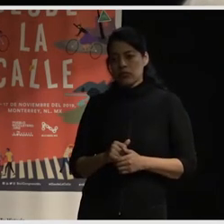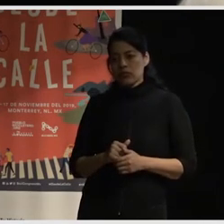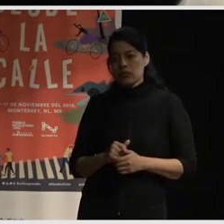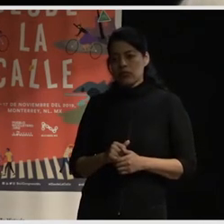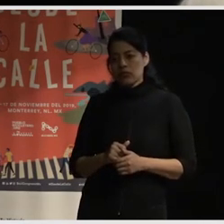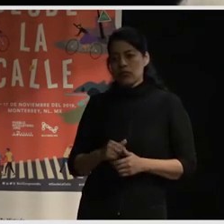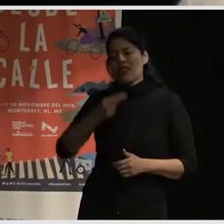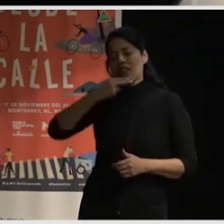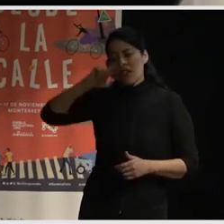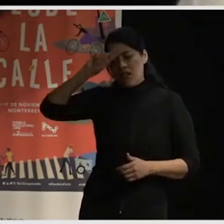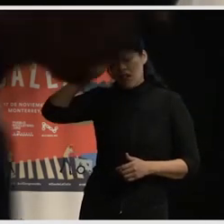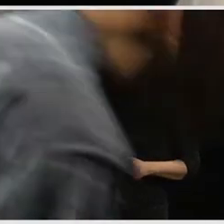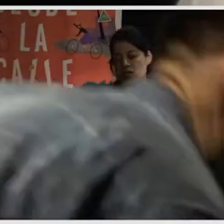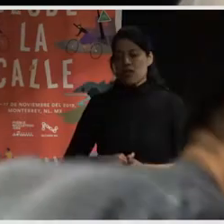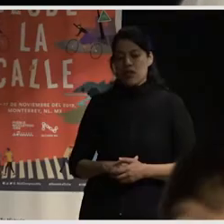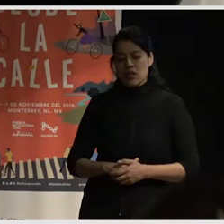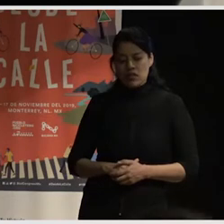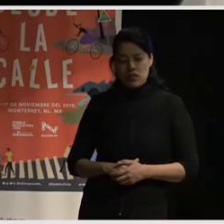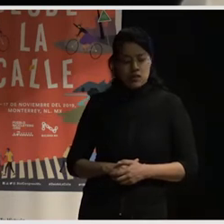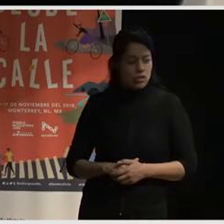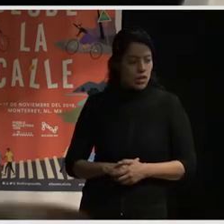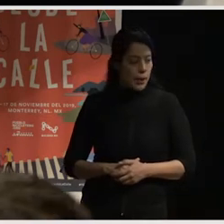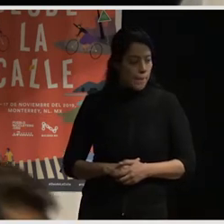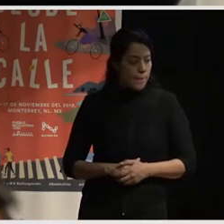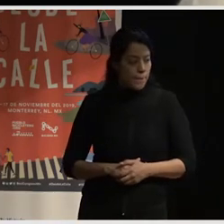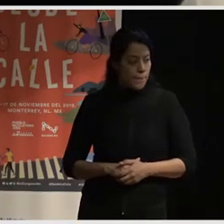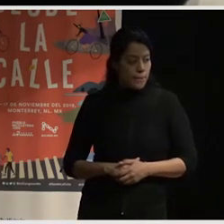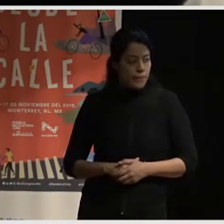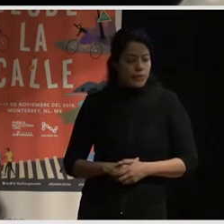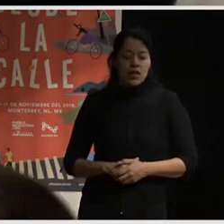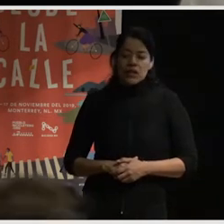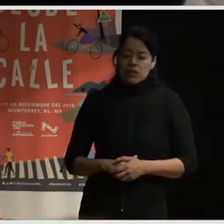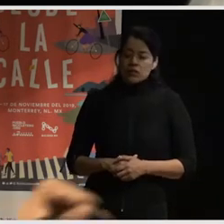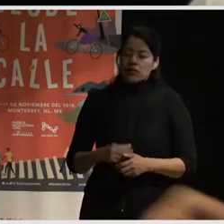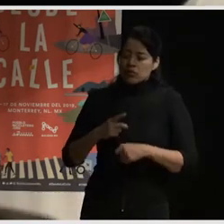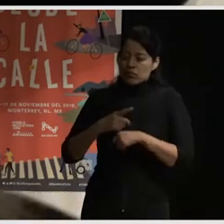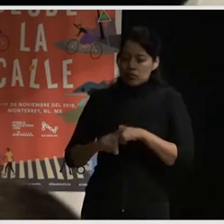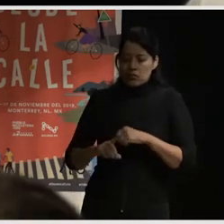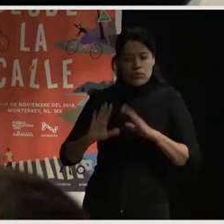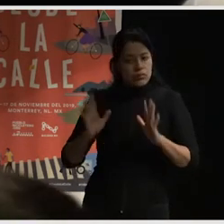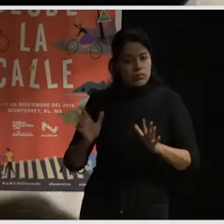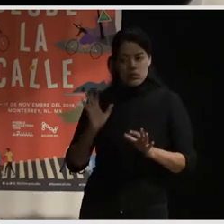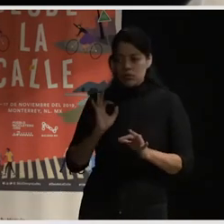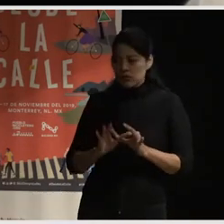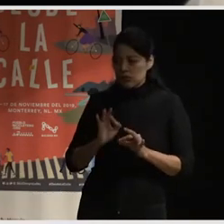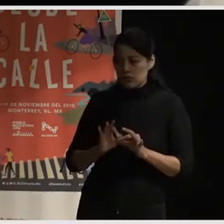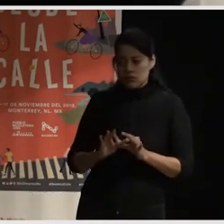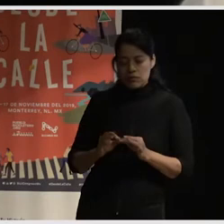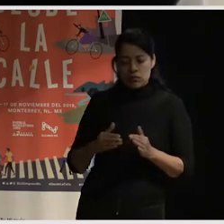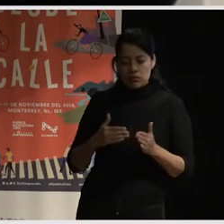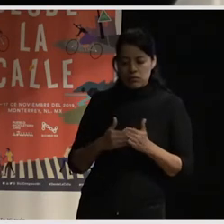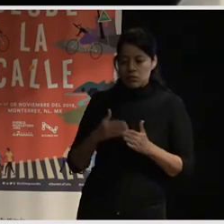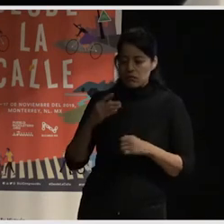de la ignorancia ante bueno ante las amenazas una vez que ya están pero por el otro lado